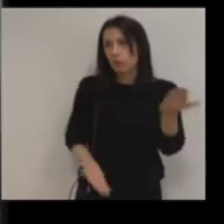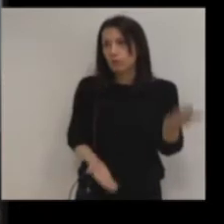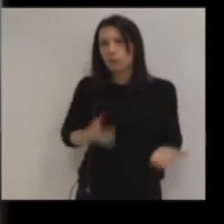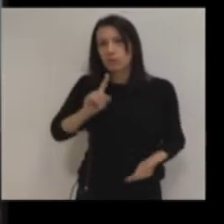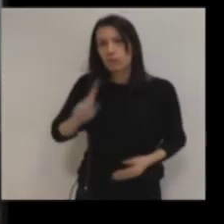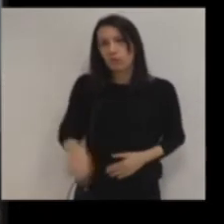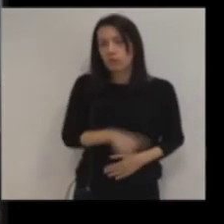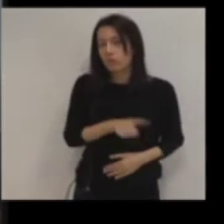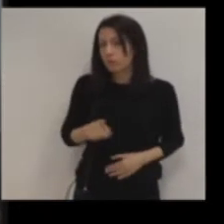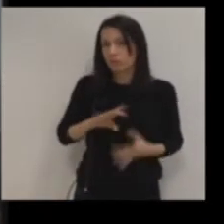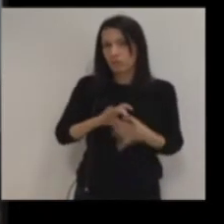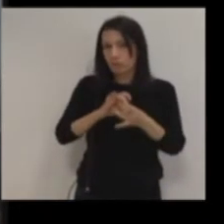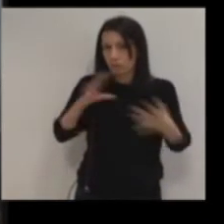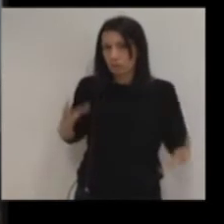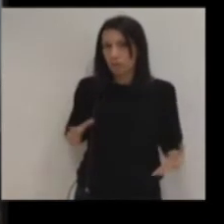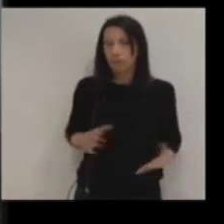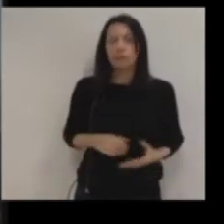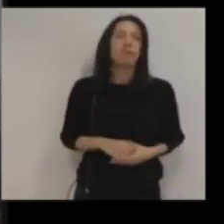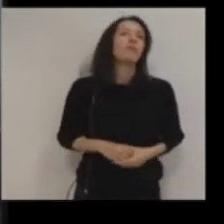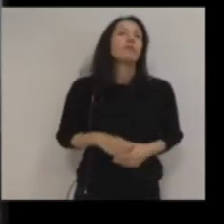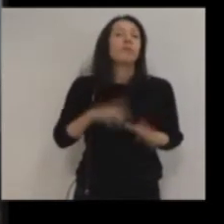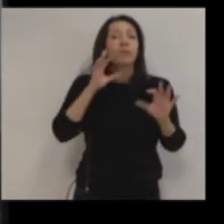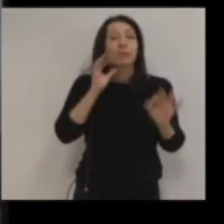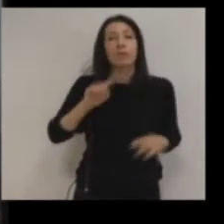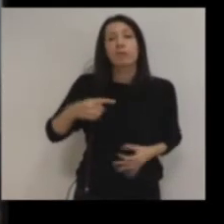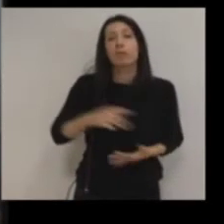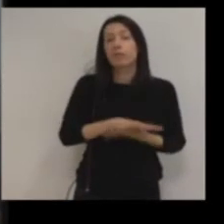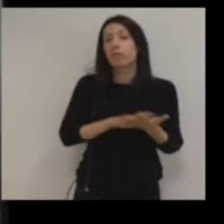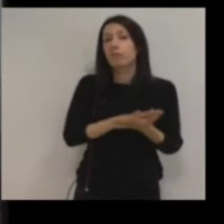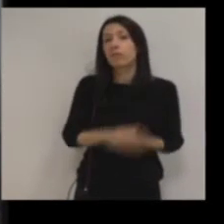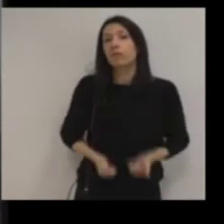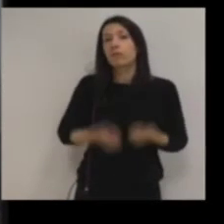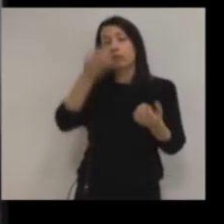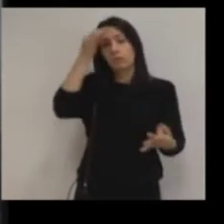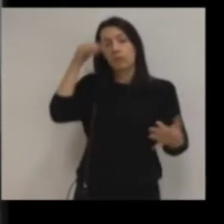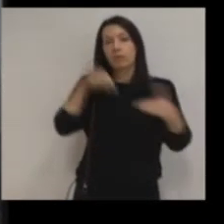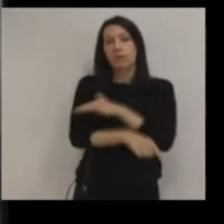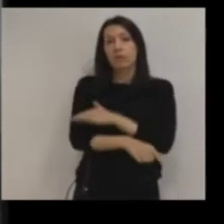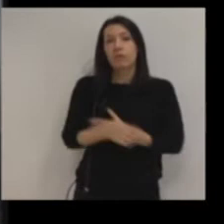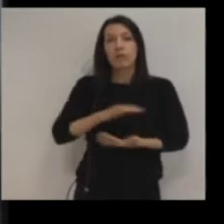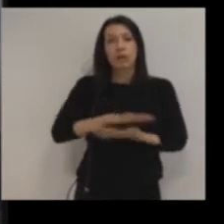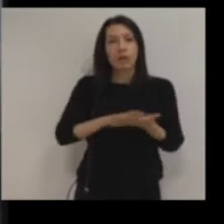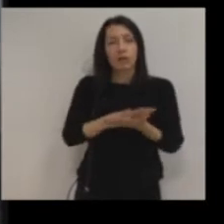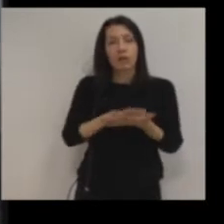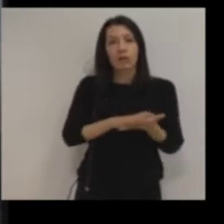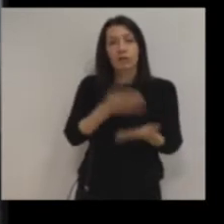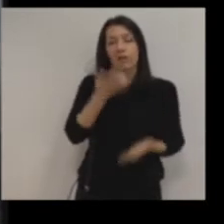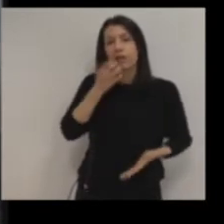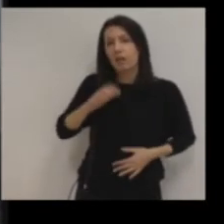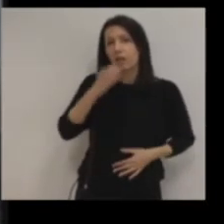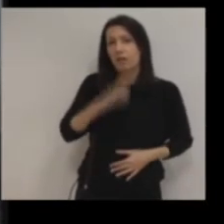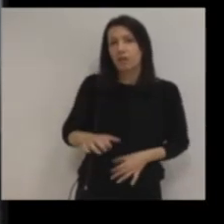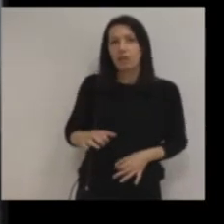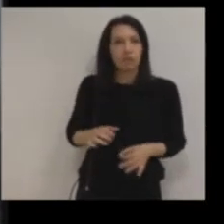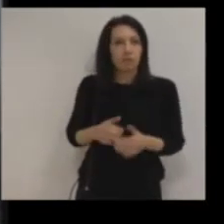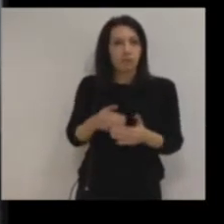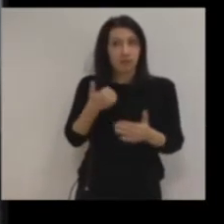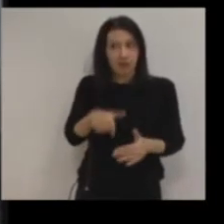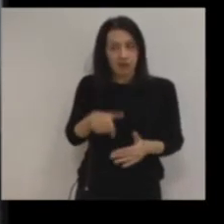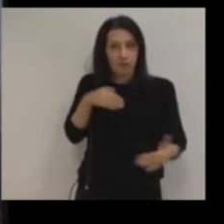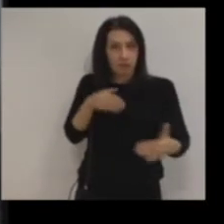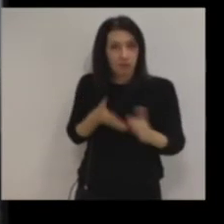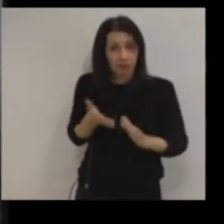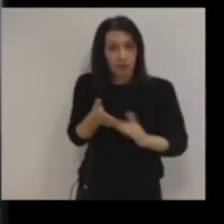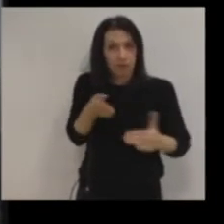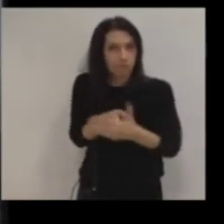justicia. Y bueno, supongo que lo tocaremos más. El tema de las reclamaciones, pues ese es el problema. La reclamación en sí es inaccesible. Y